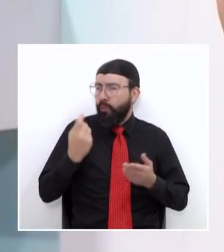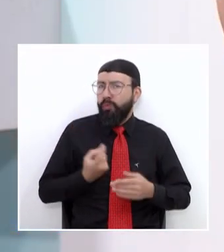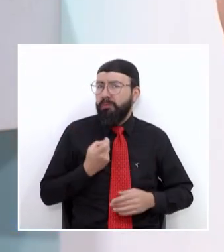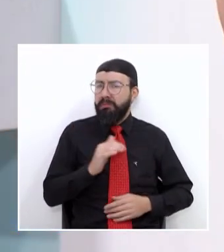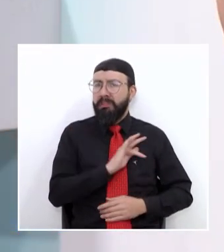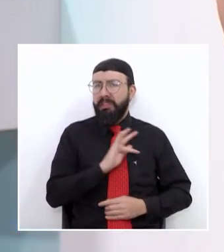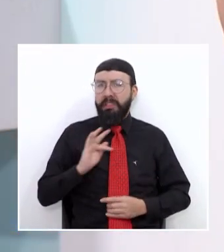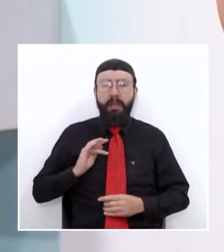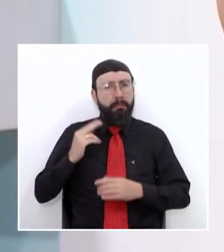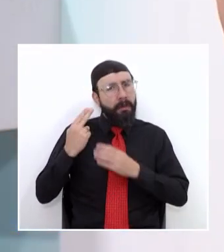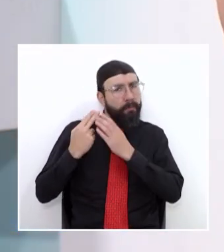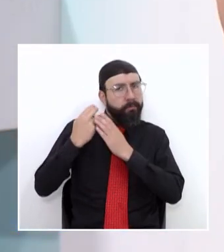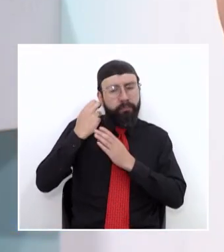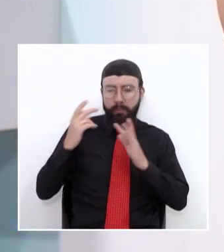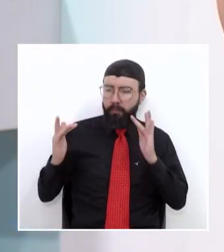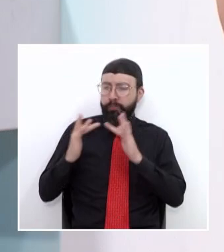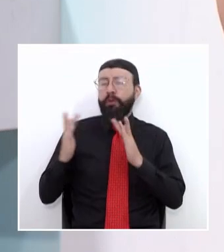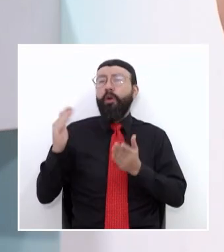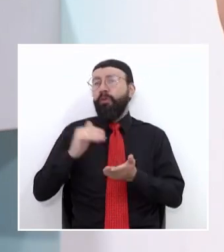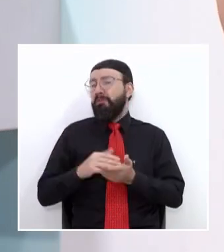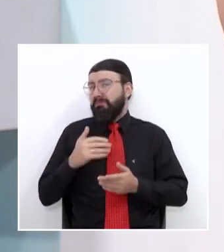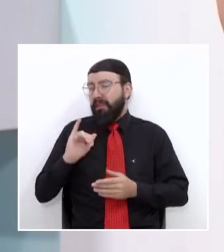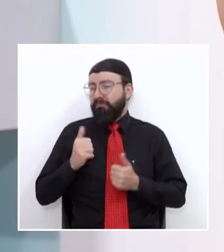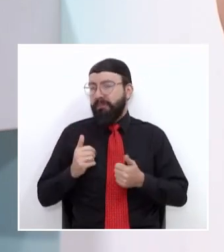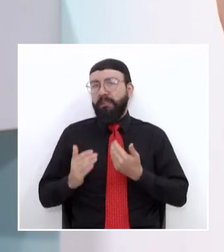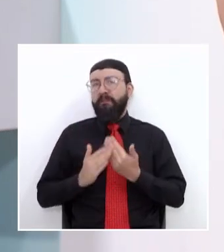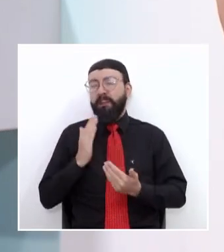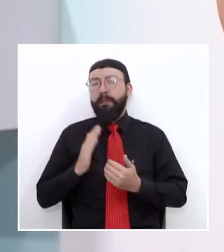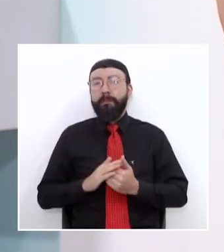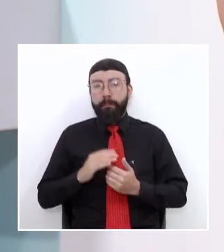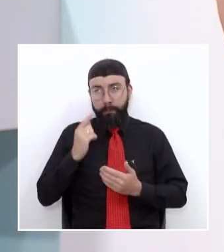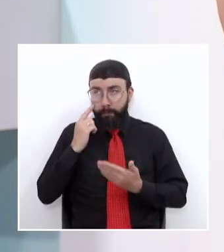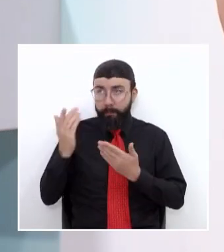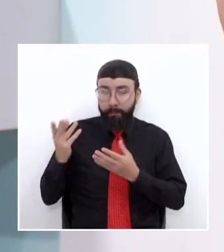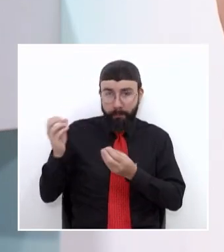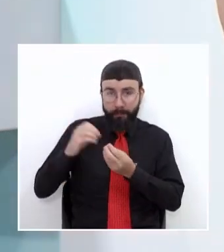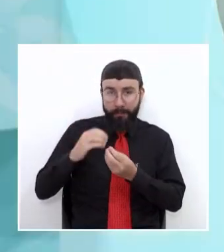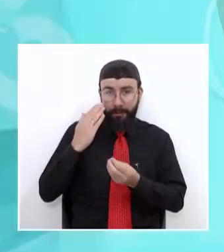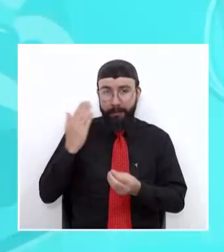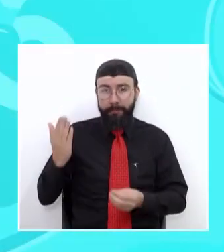es una de las maneras de desinterferir estos orificios. Vamos a ver este otro caso clínico.